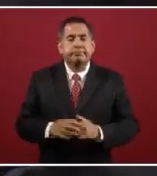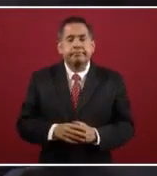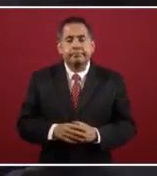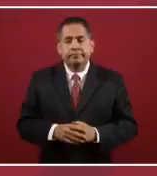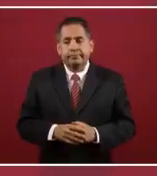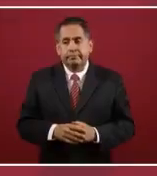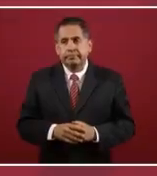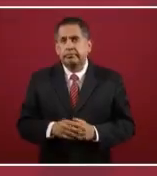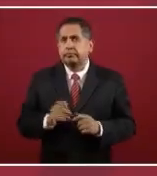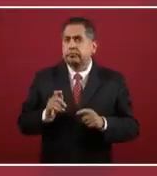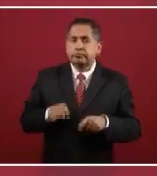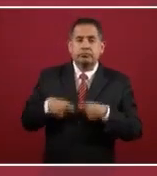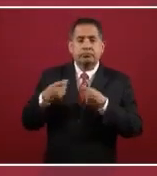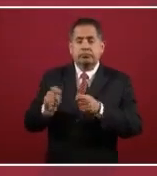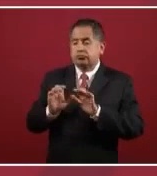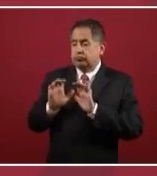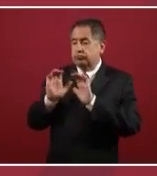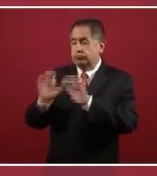contratar